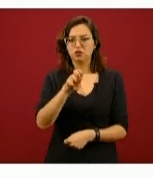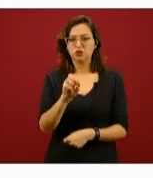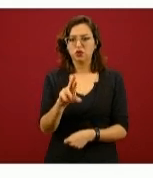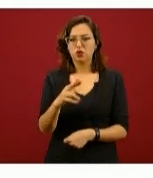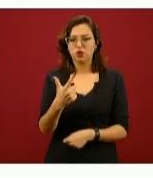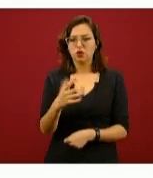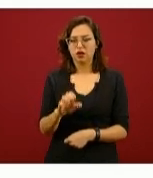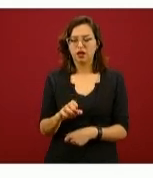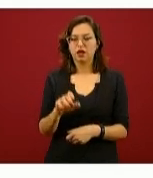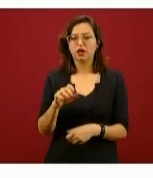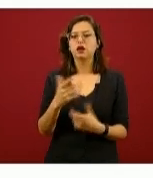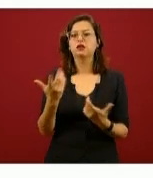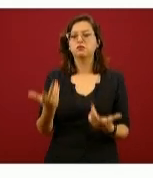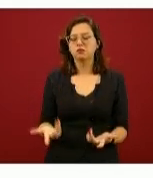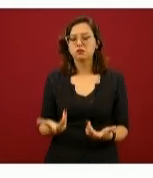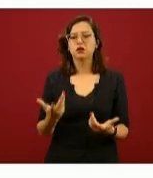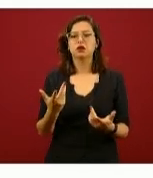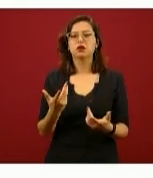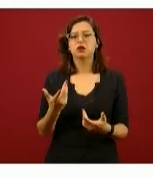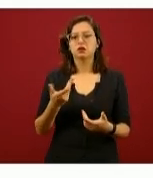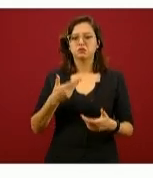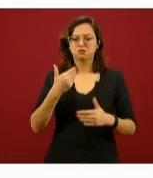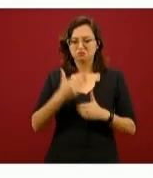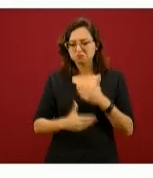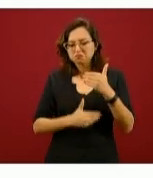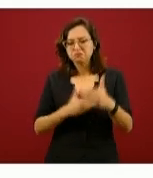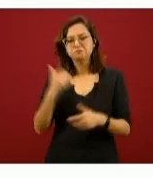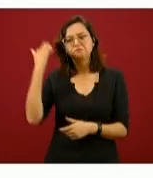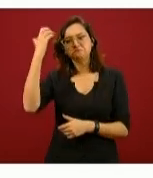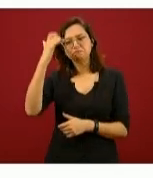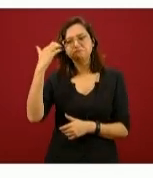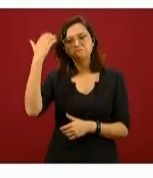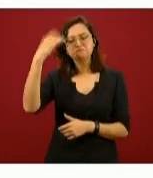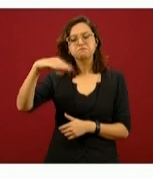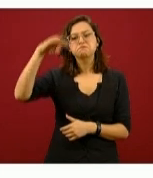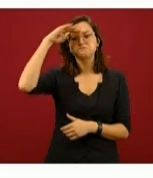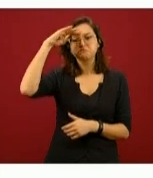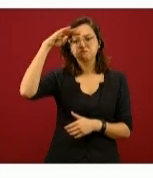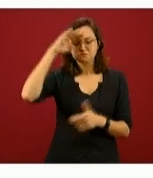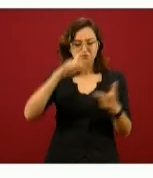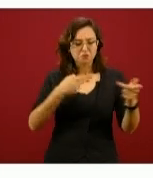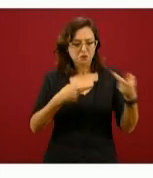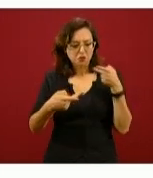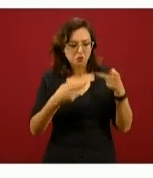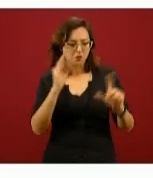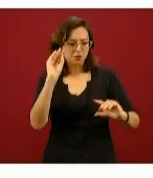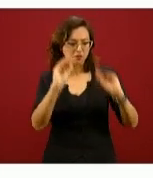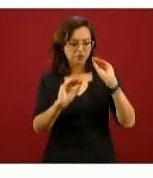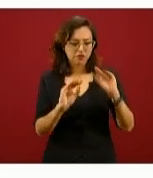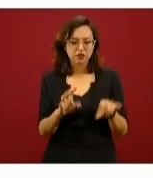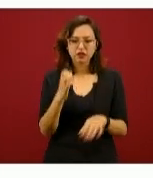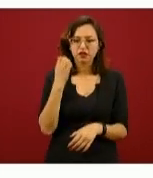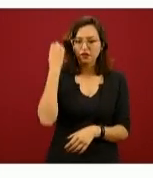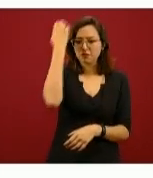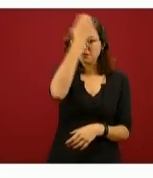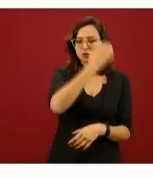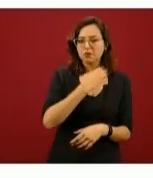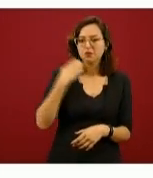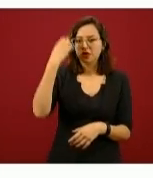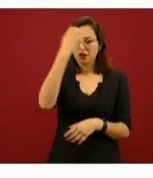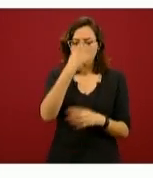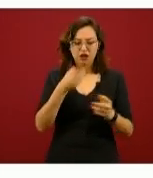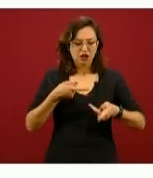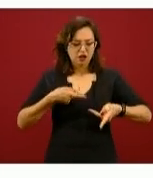estado trabajando distintos procesos de reflexión, de planeación, de evaluación,